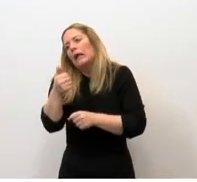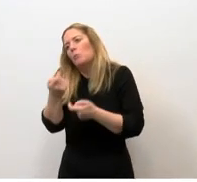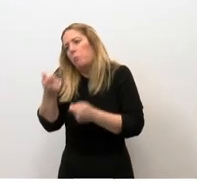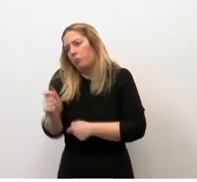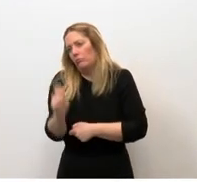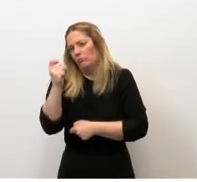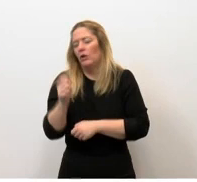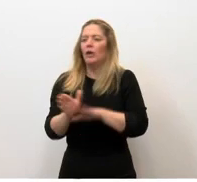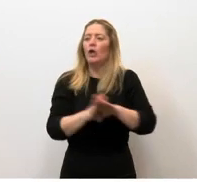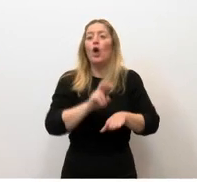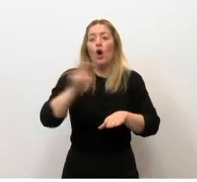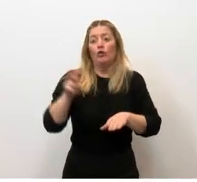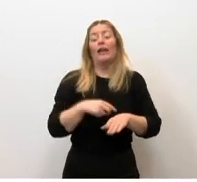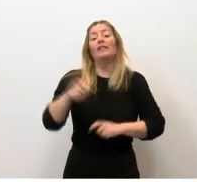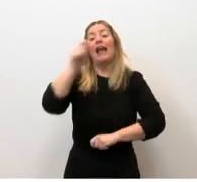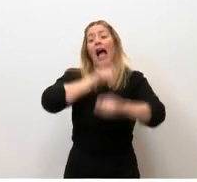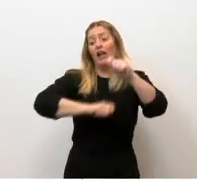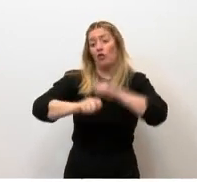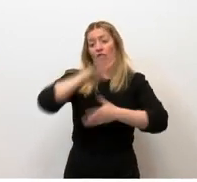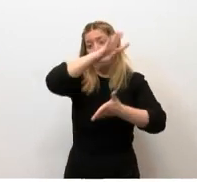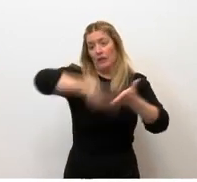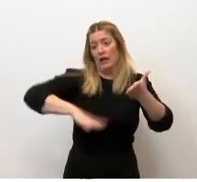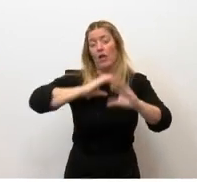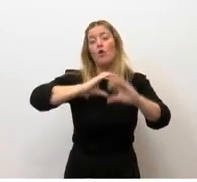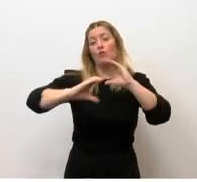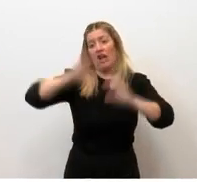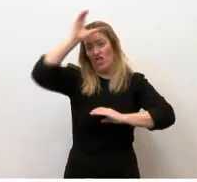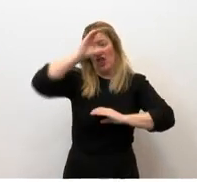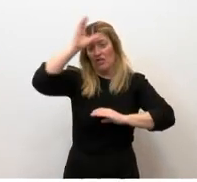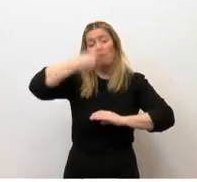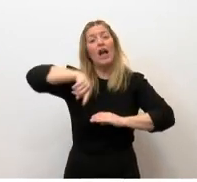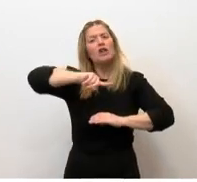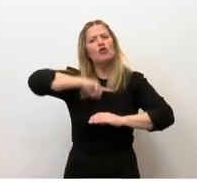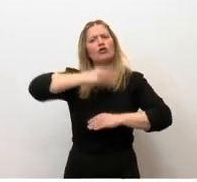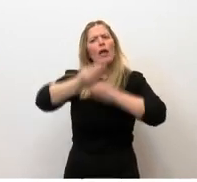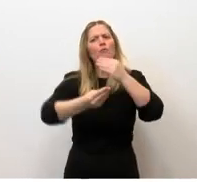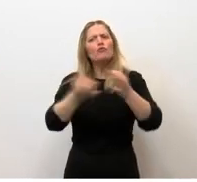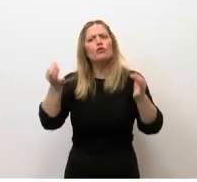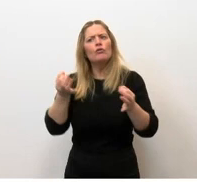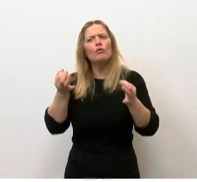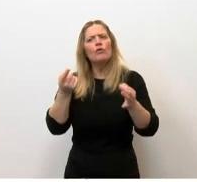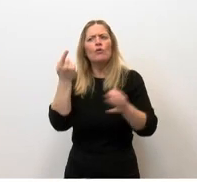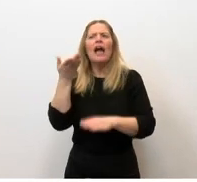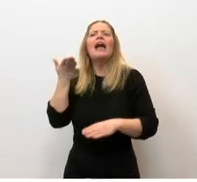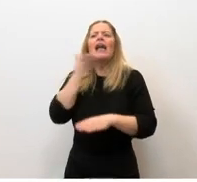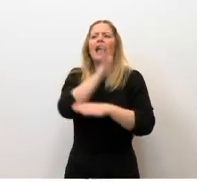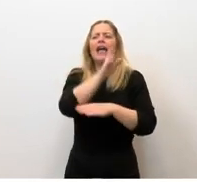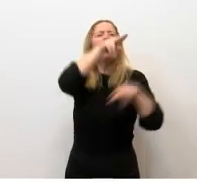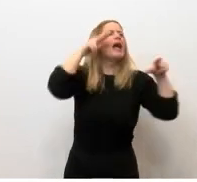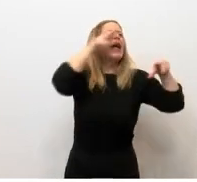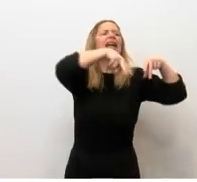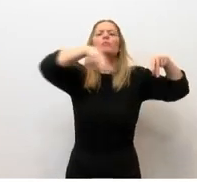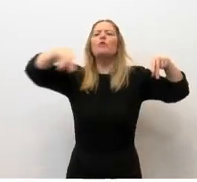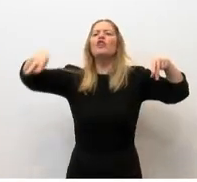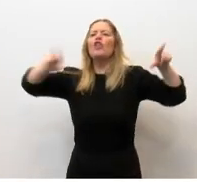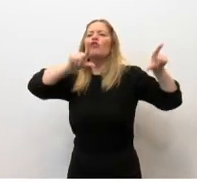Desde la Associació Catalana de Comunicació Científica hemos llevado a cabo una exposición itinerante hace 3 años que está